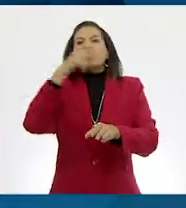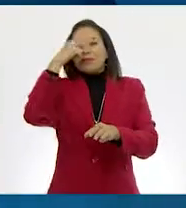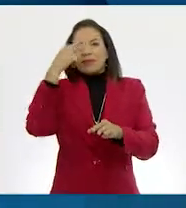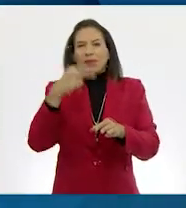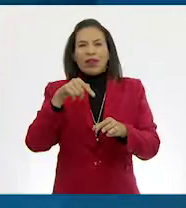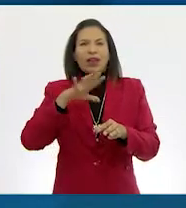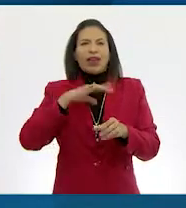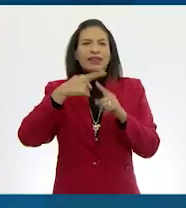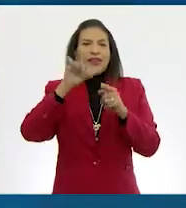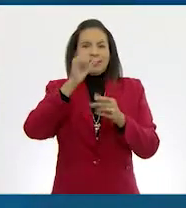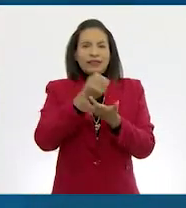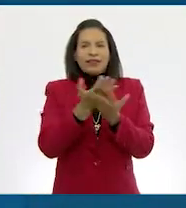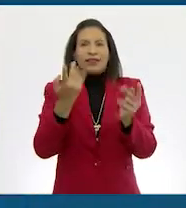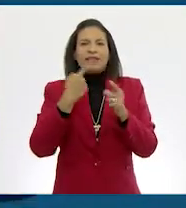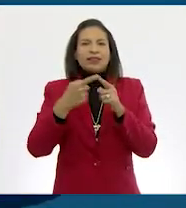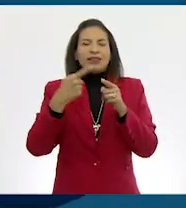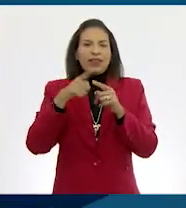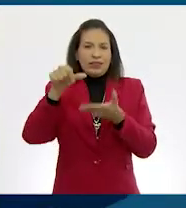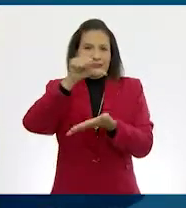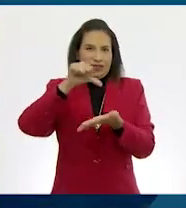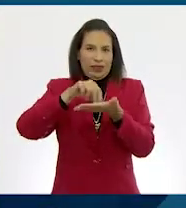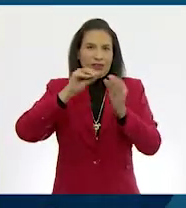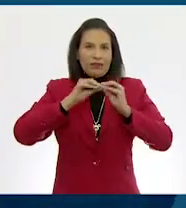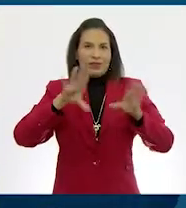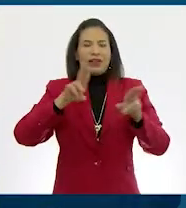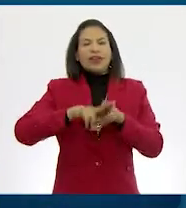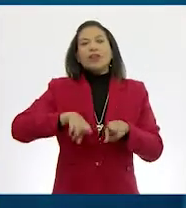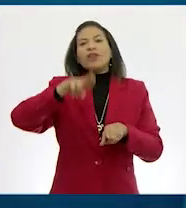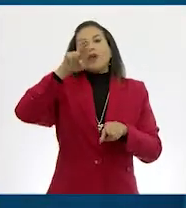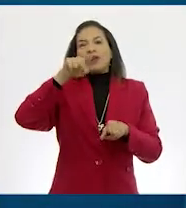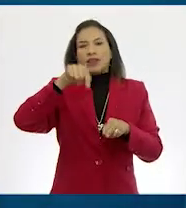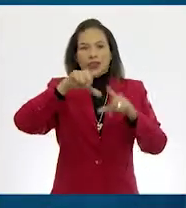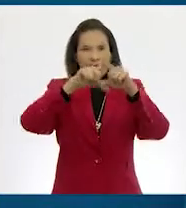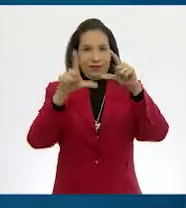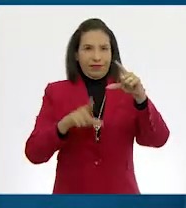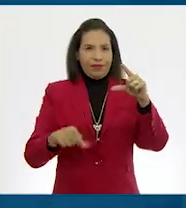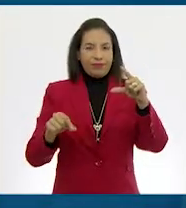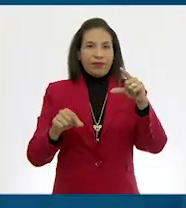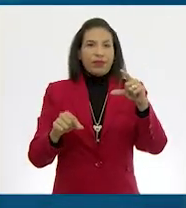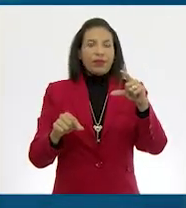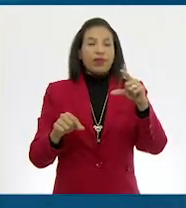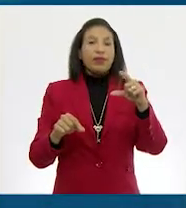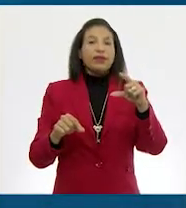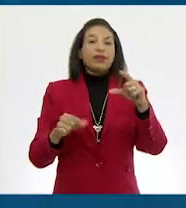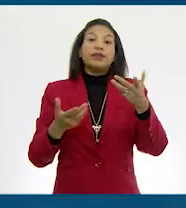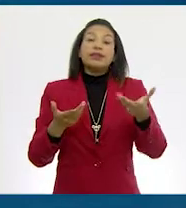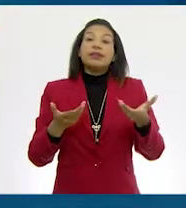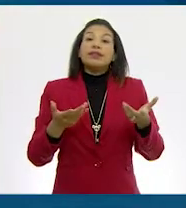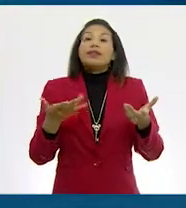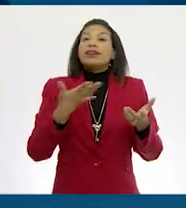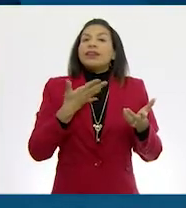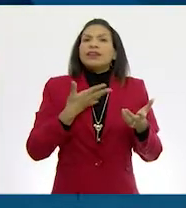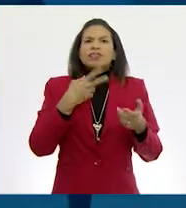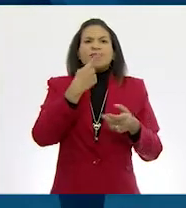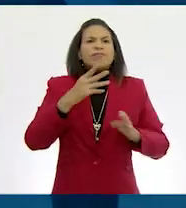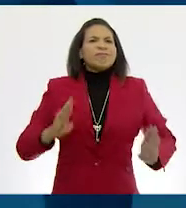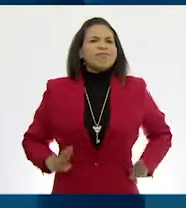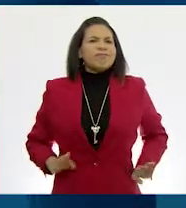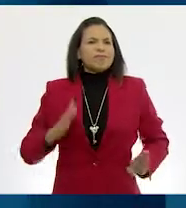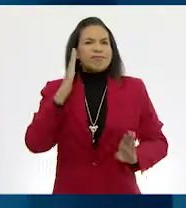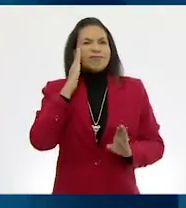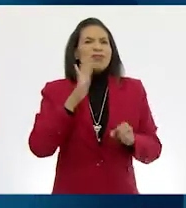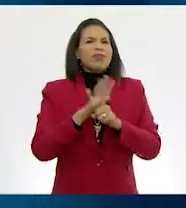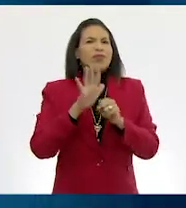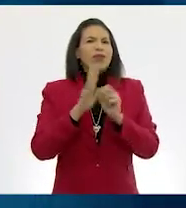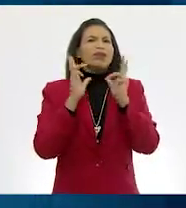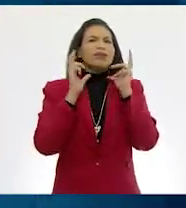que se distribuyen desde la parte centro hacia el norte de este del país y bueno tenemos como característica principal del